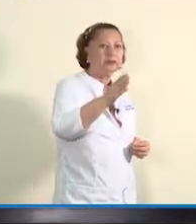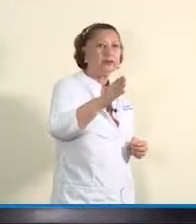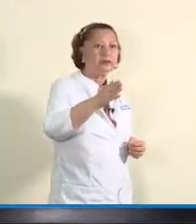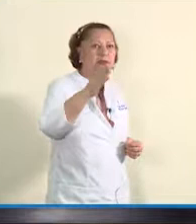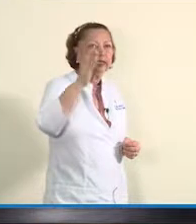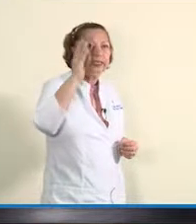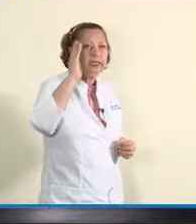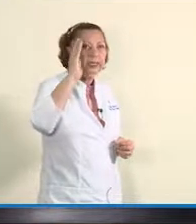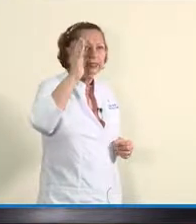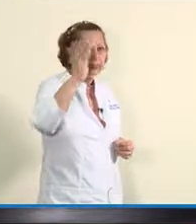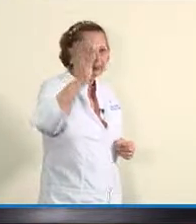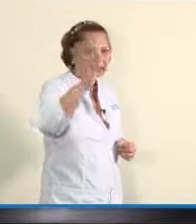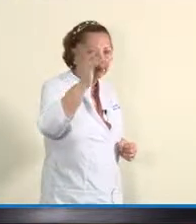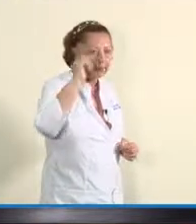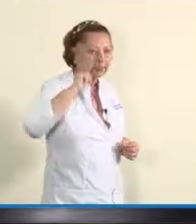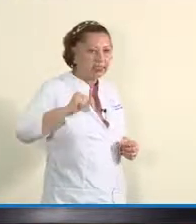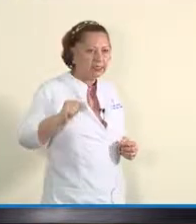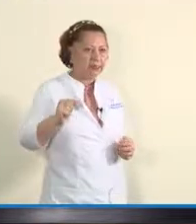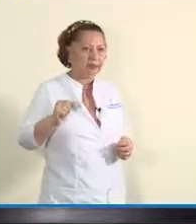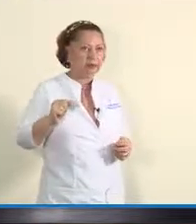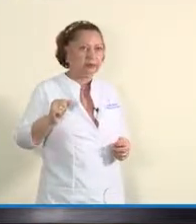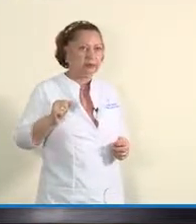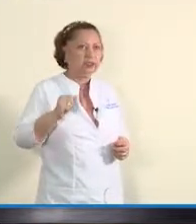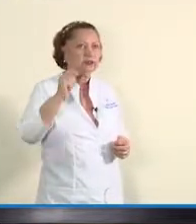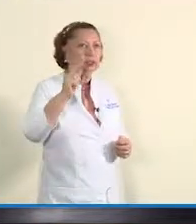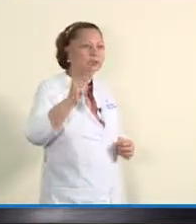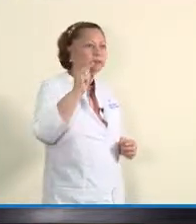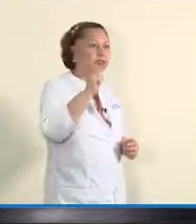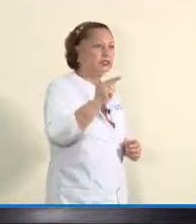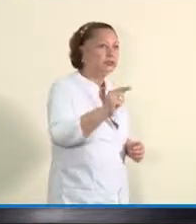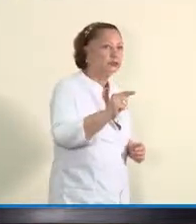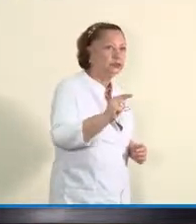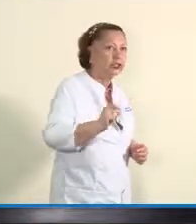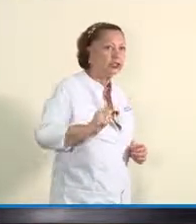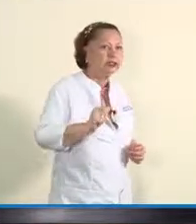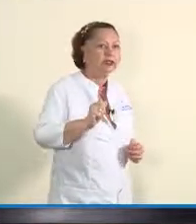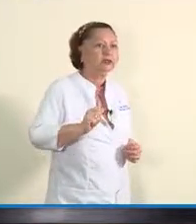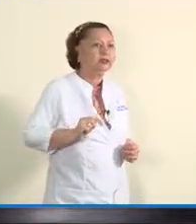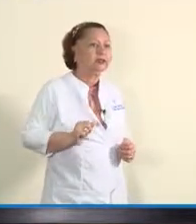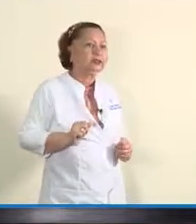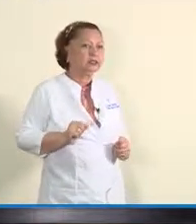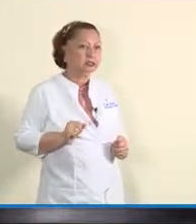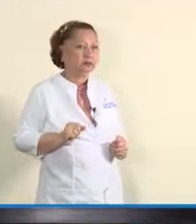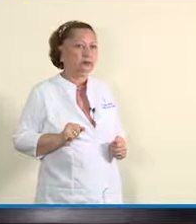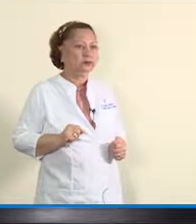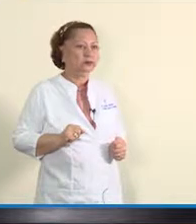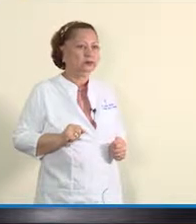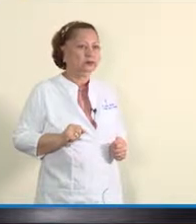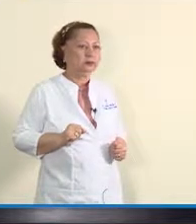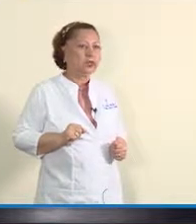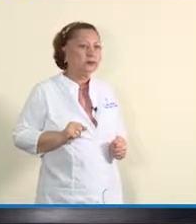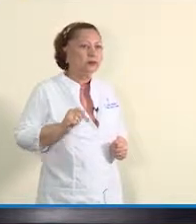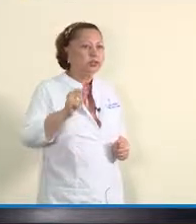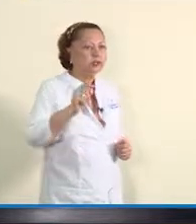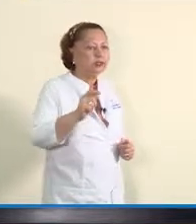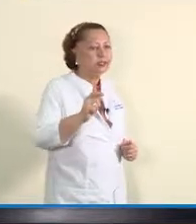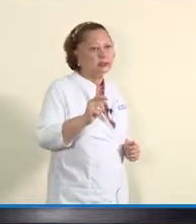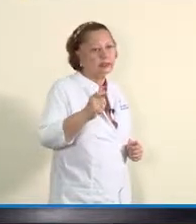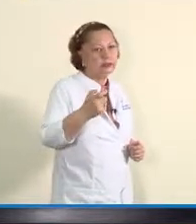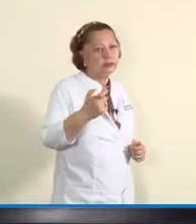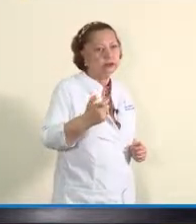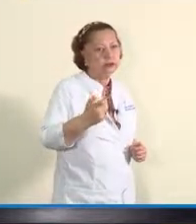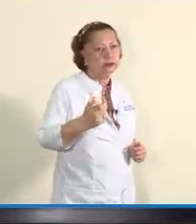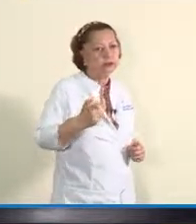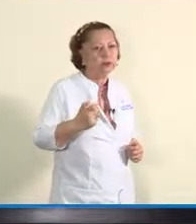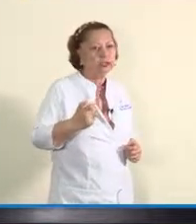de la resiliencia personal del paciente, sino que también de usted que lo está tratando.